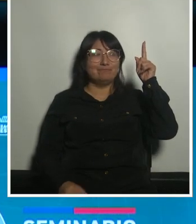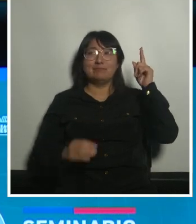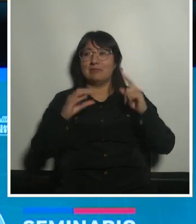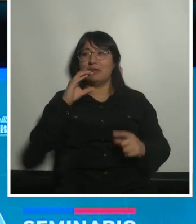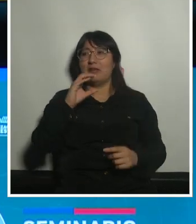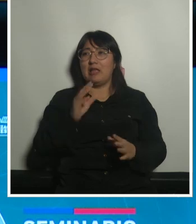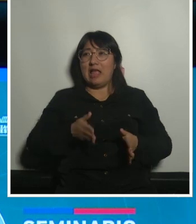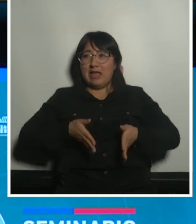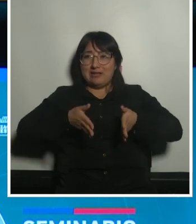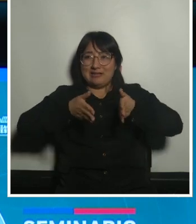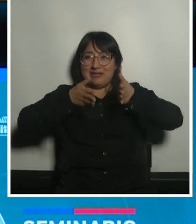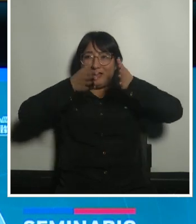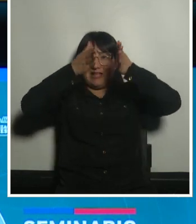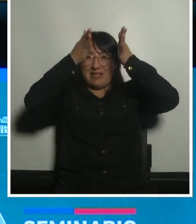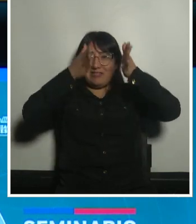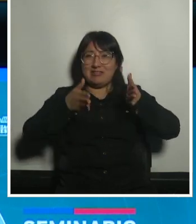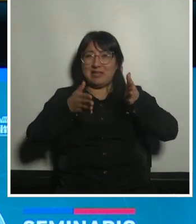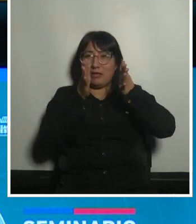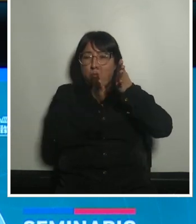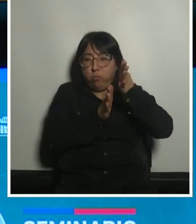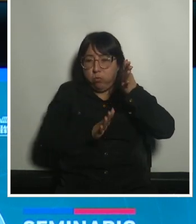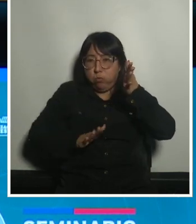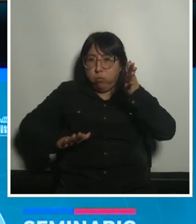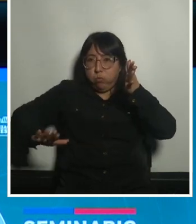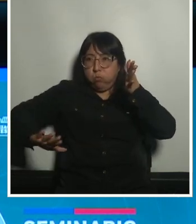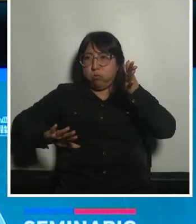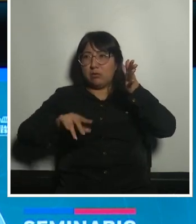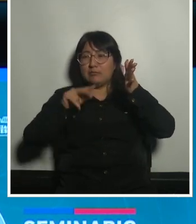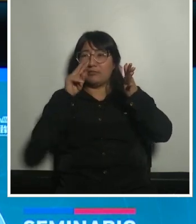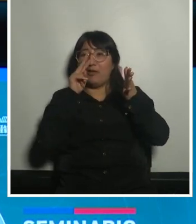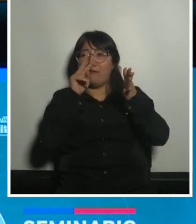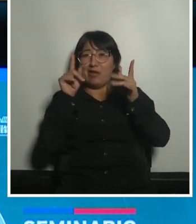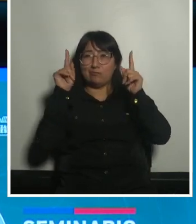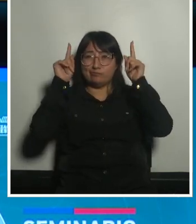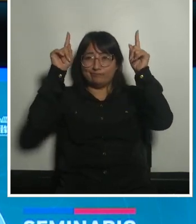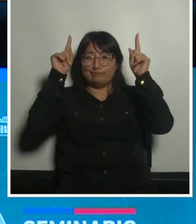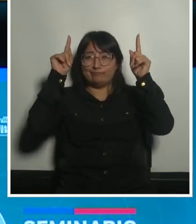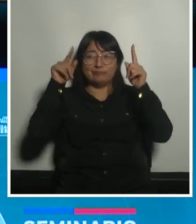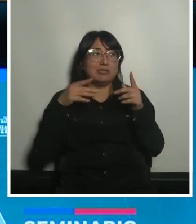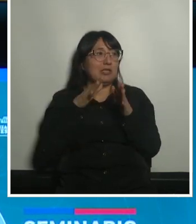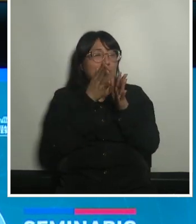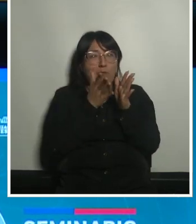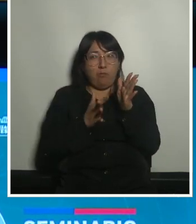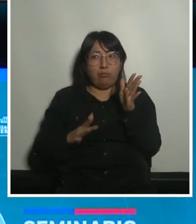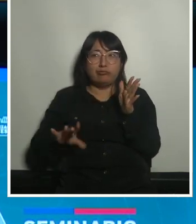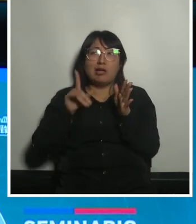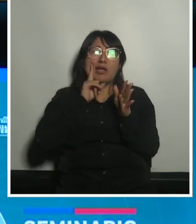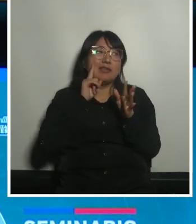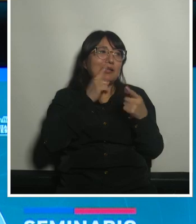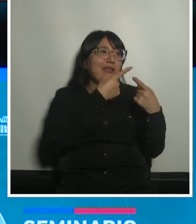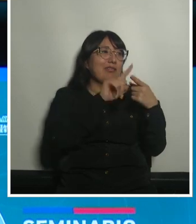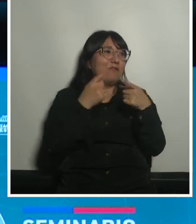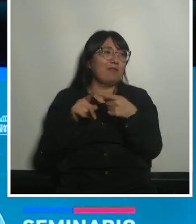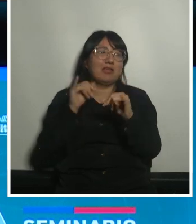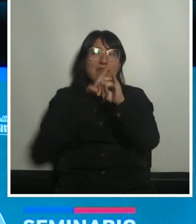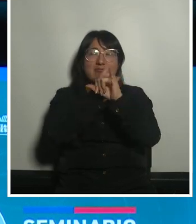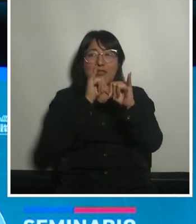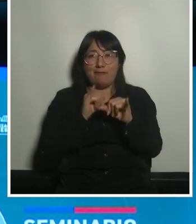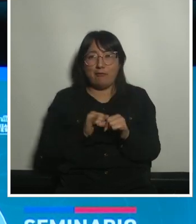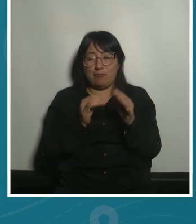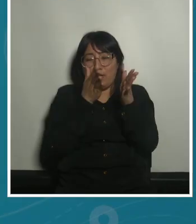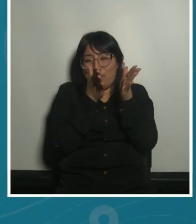Euromarina, los socavones que han dado la vuelta al mundo también, que han tenido distintas formas de